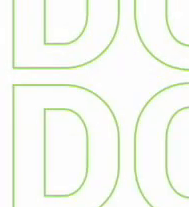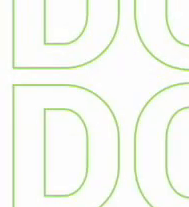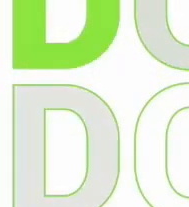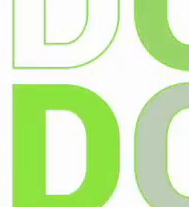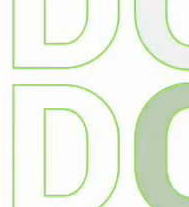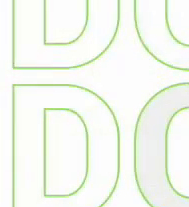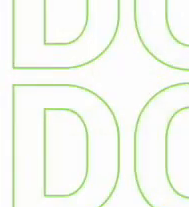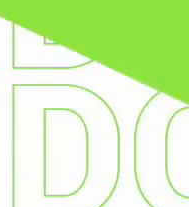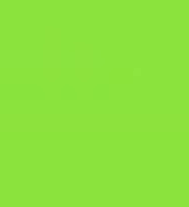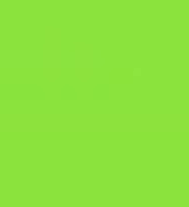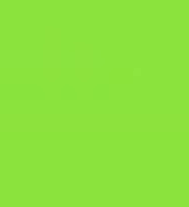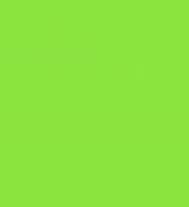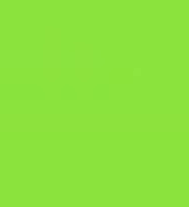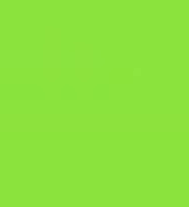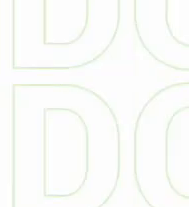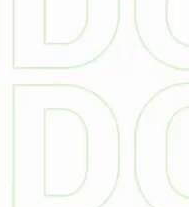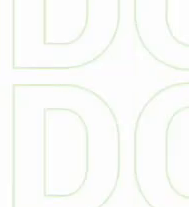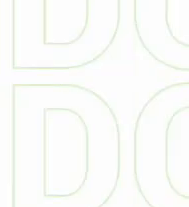Sigue viendo.